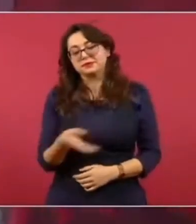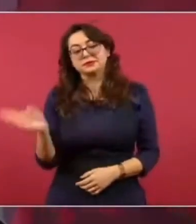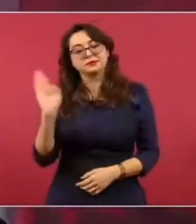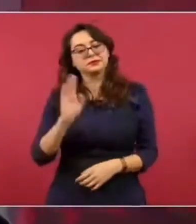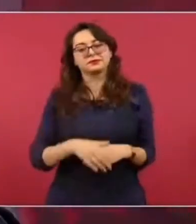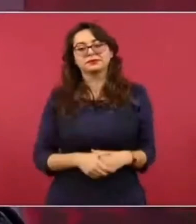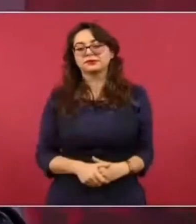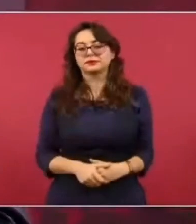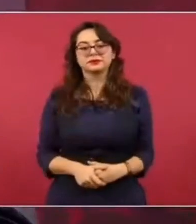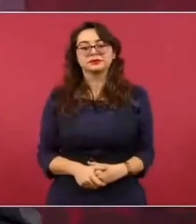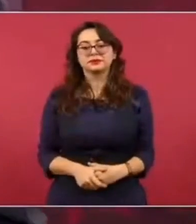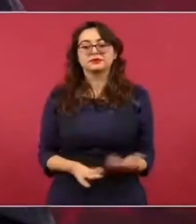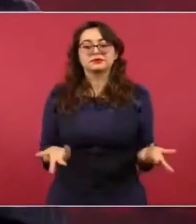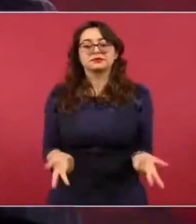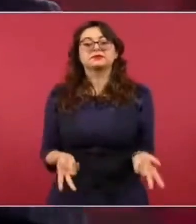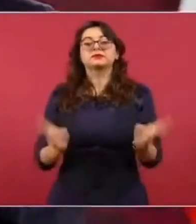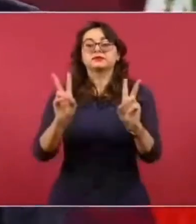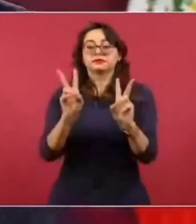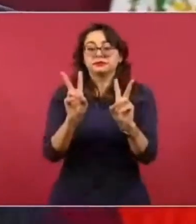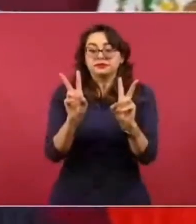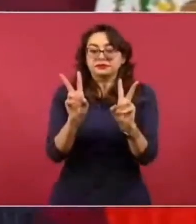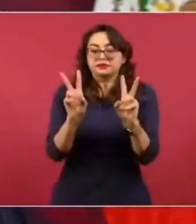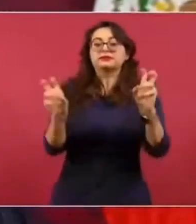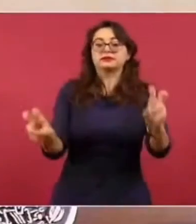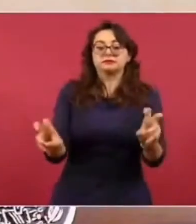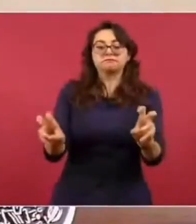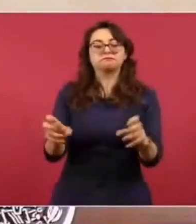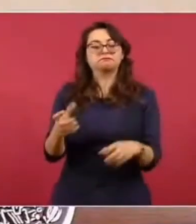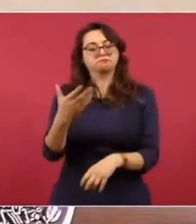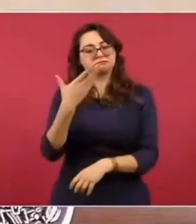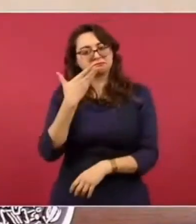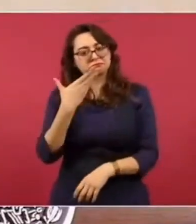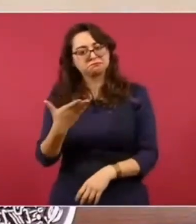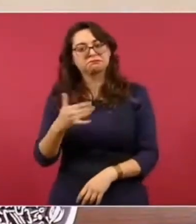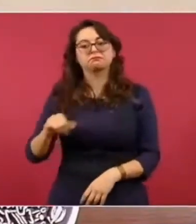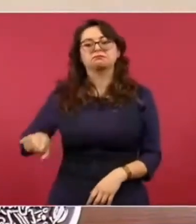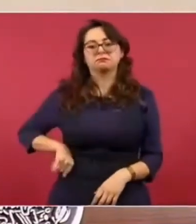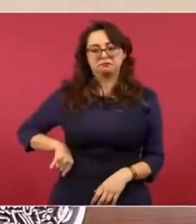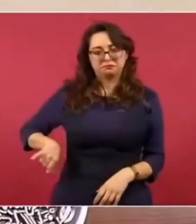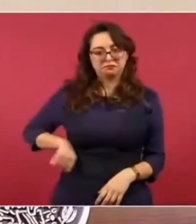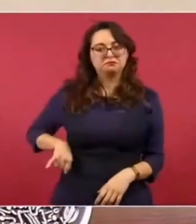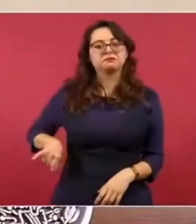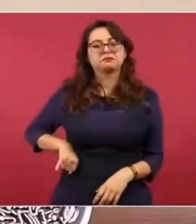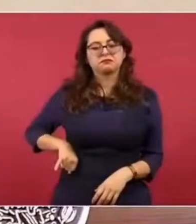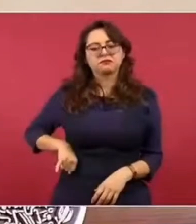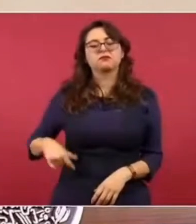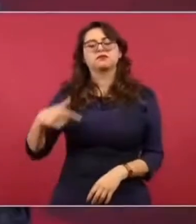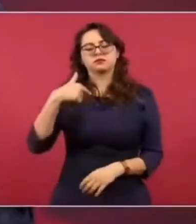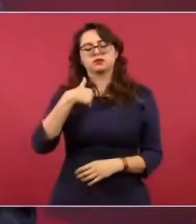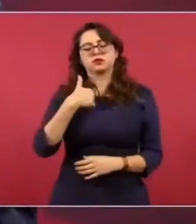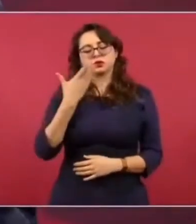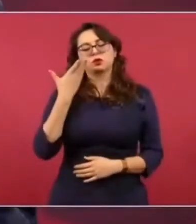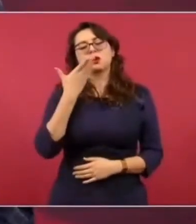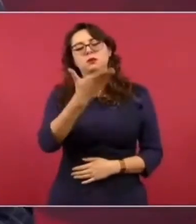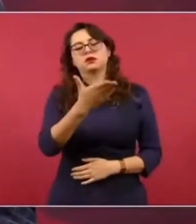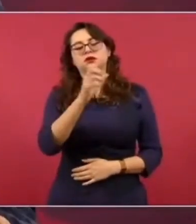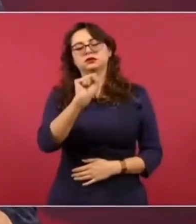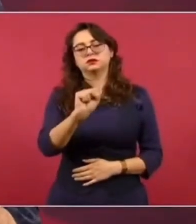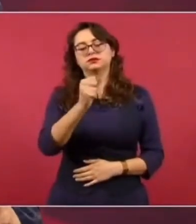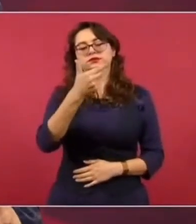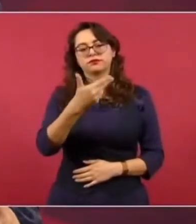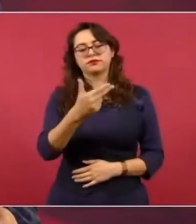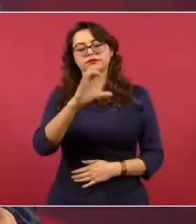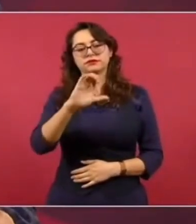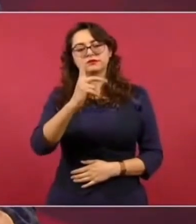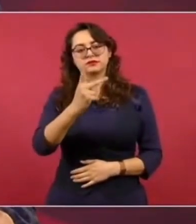es muy buen tema, es un buen debate, le voy a pedir al secretario de Hacienda que